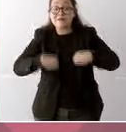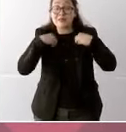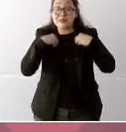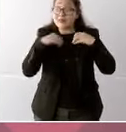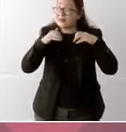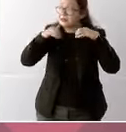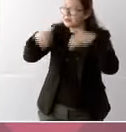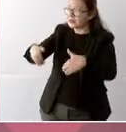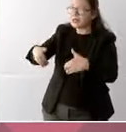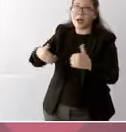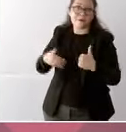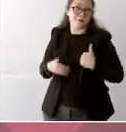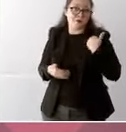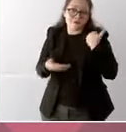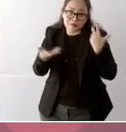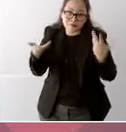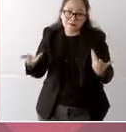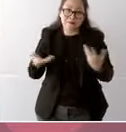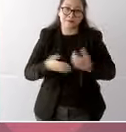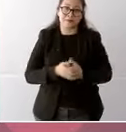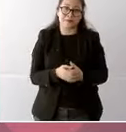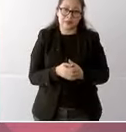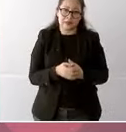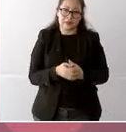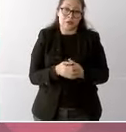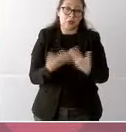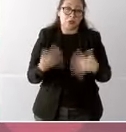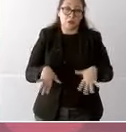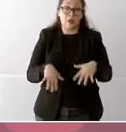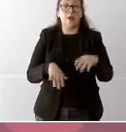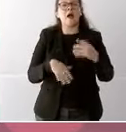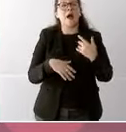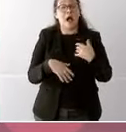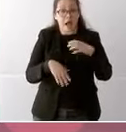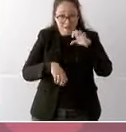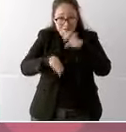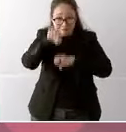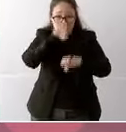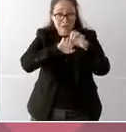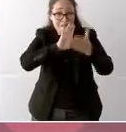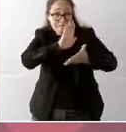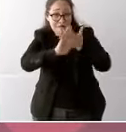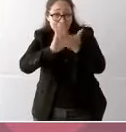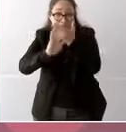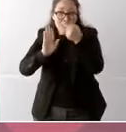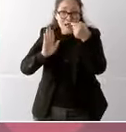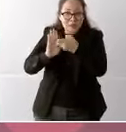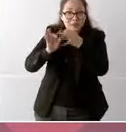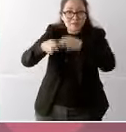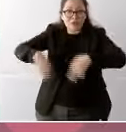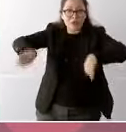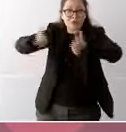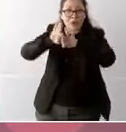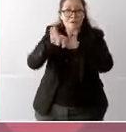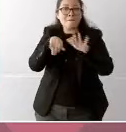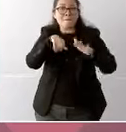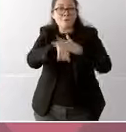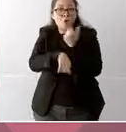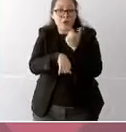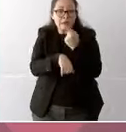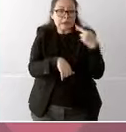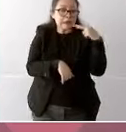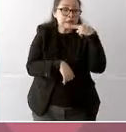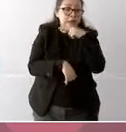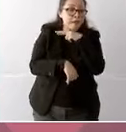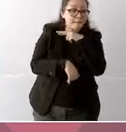la construcción es importantísima, porque se reactiva la economía pronto